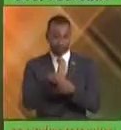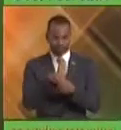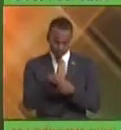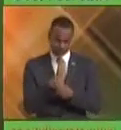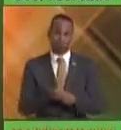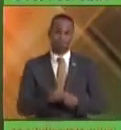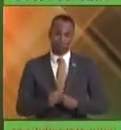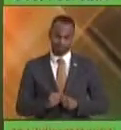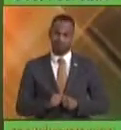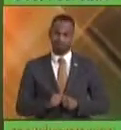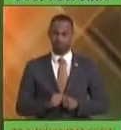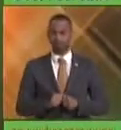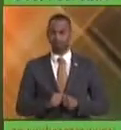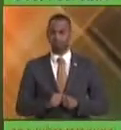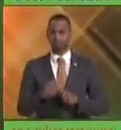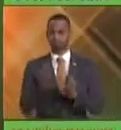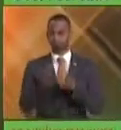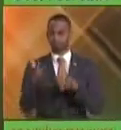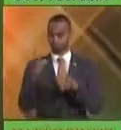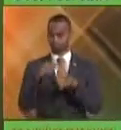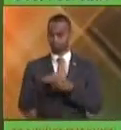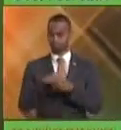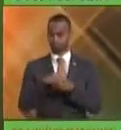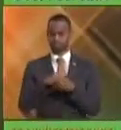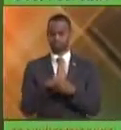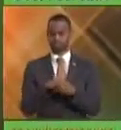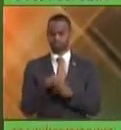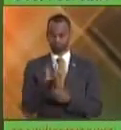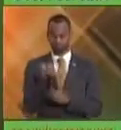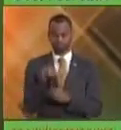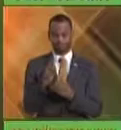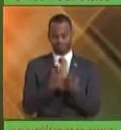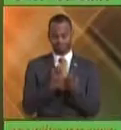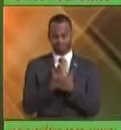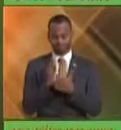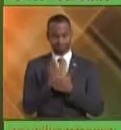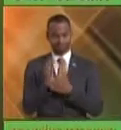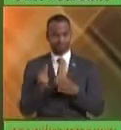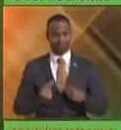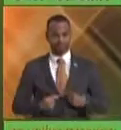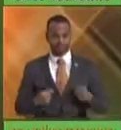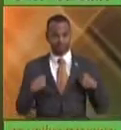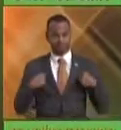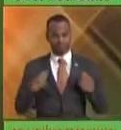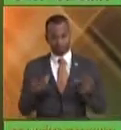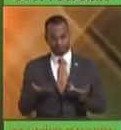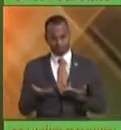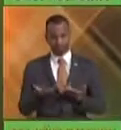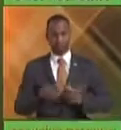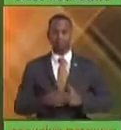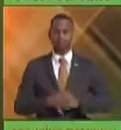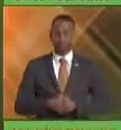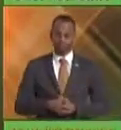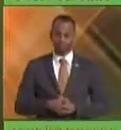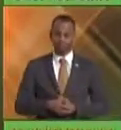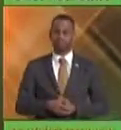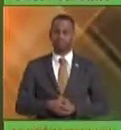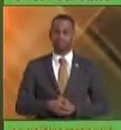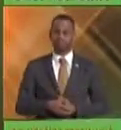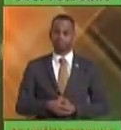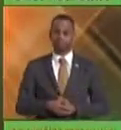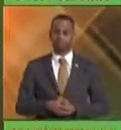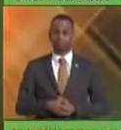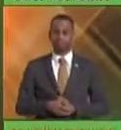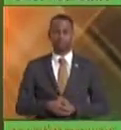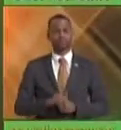inclusión efe de eso que estamos hablando de derechos humanos